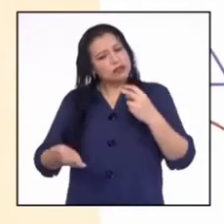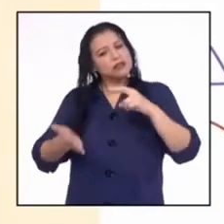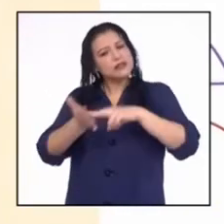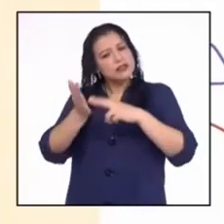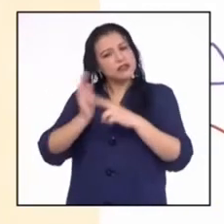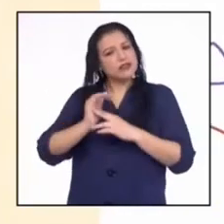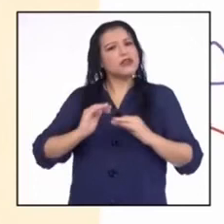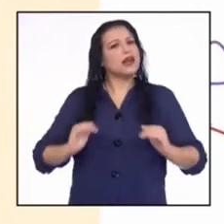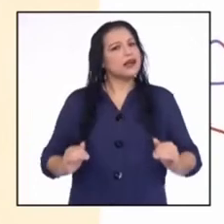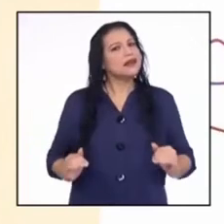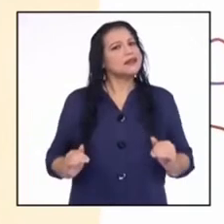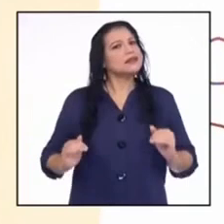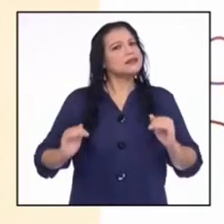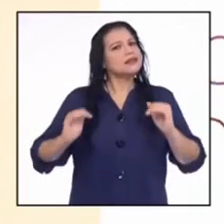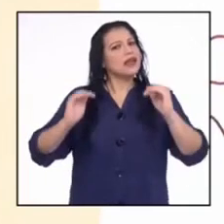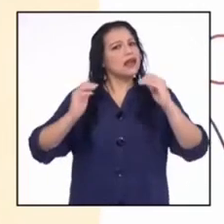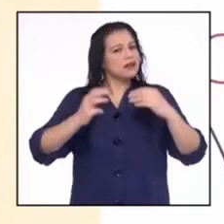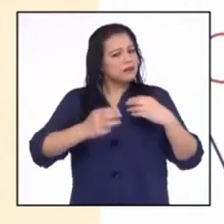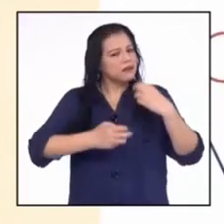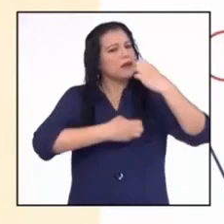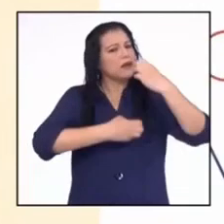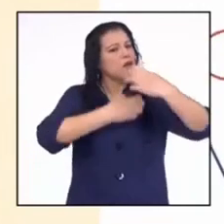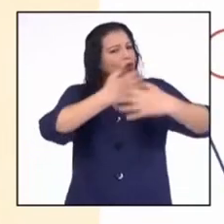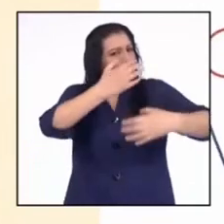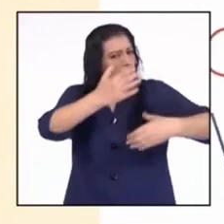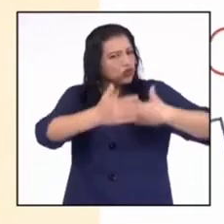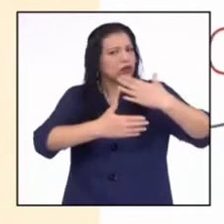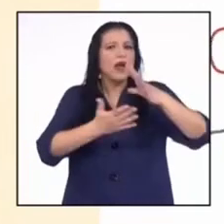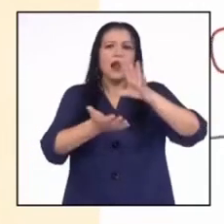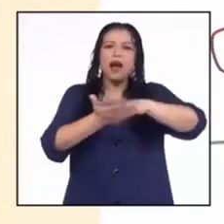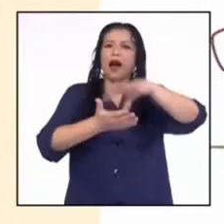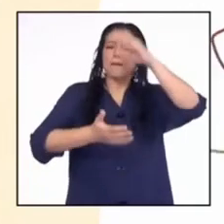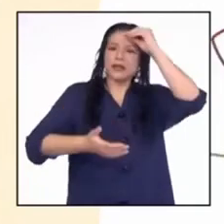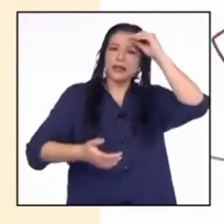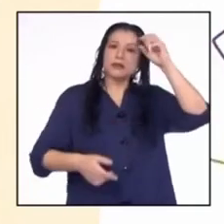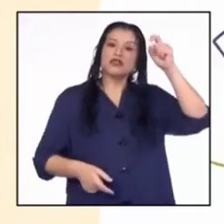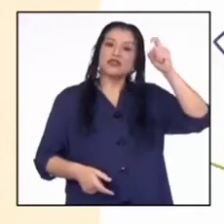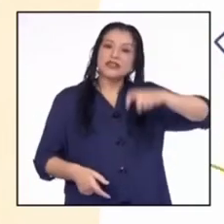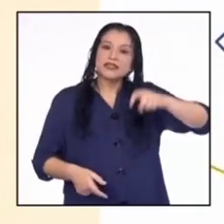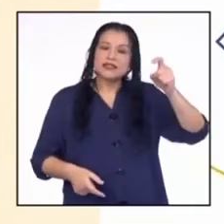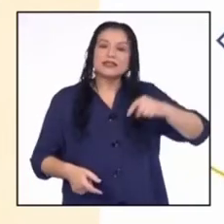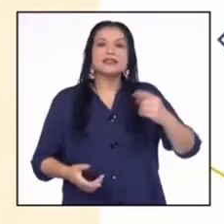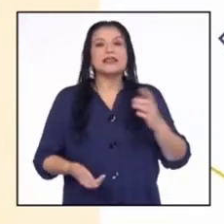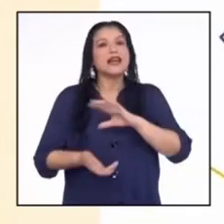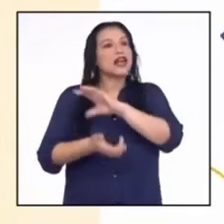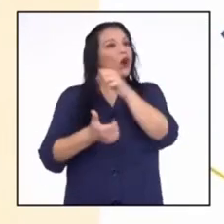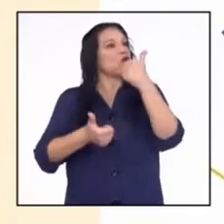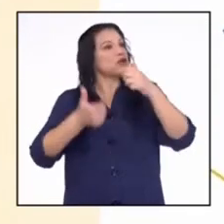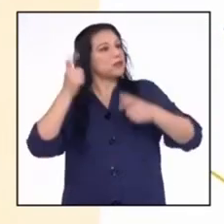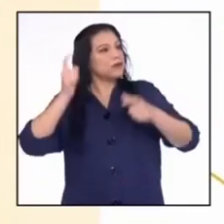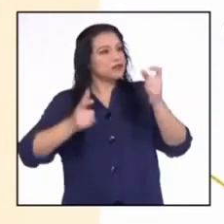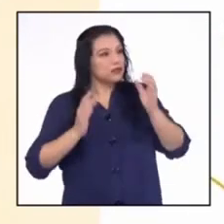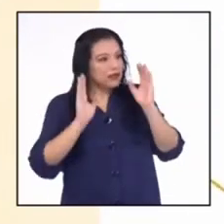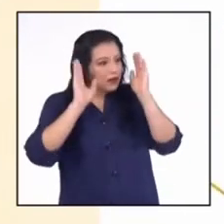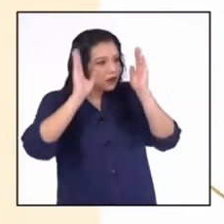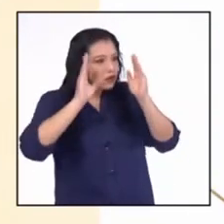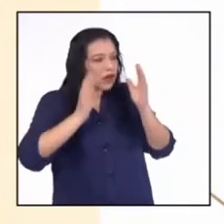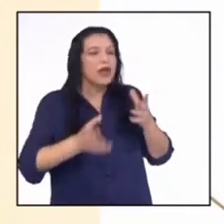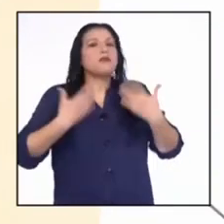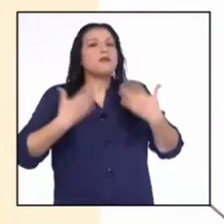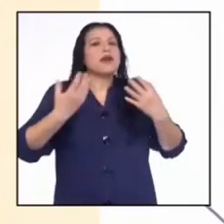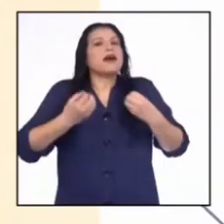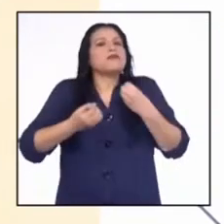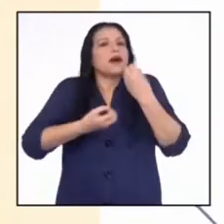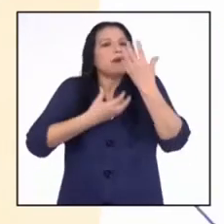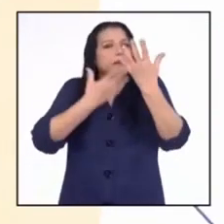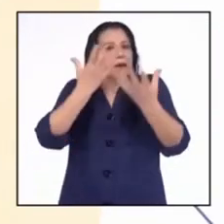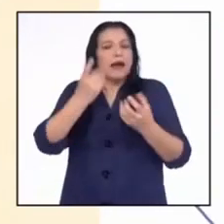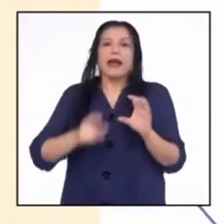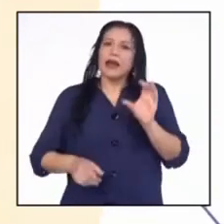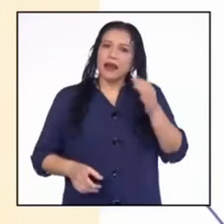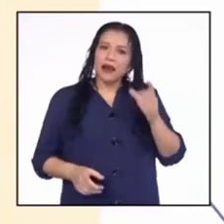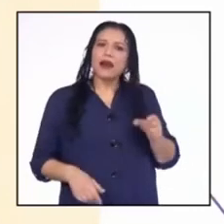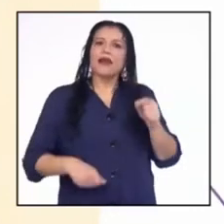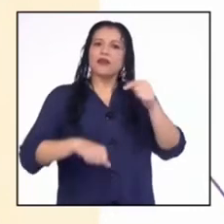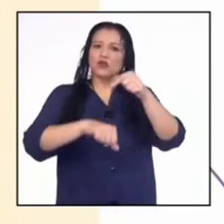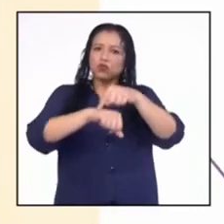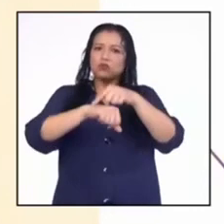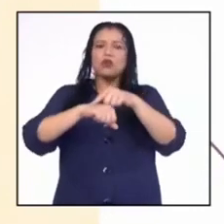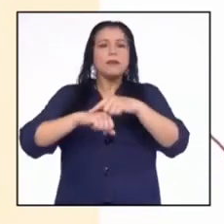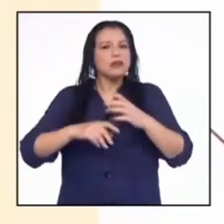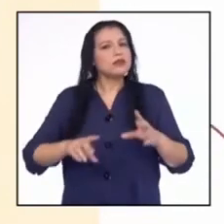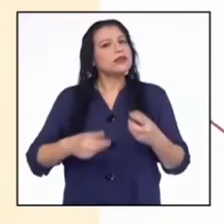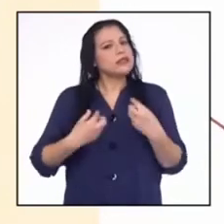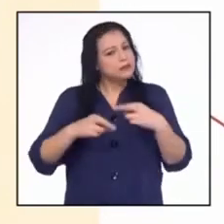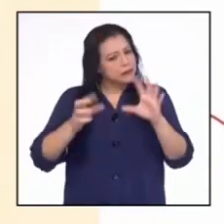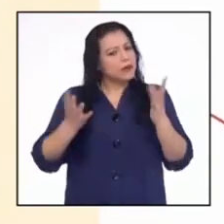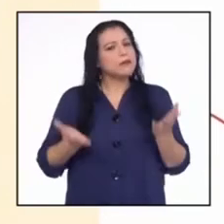significa crecer, evolucionar y aprender. Para ello necesitan que los escuchen y les permitan expresarse. La radio es un espacio que les